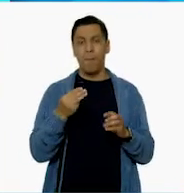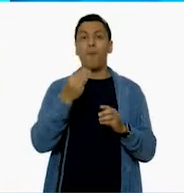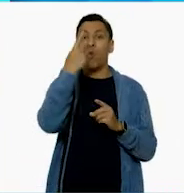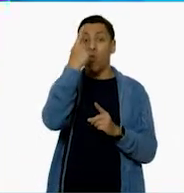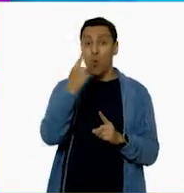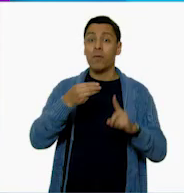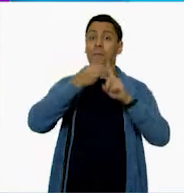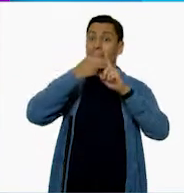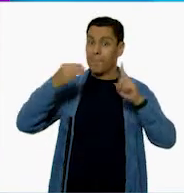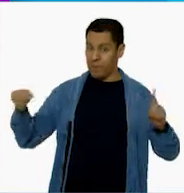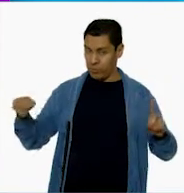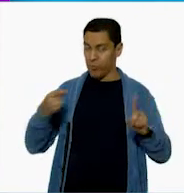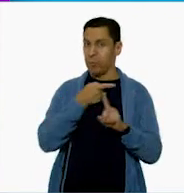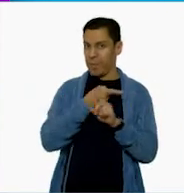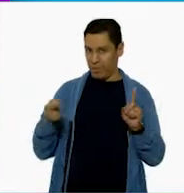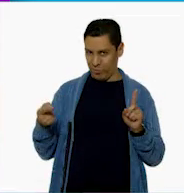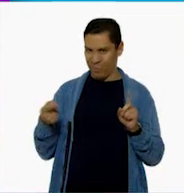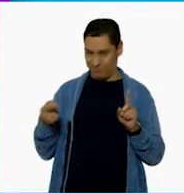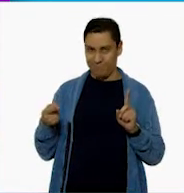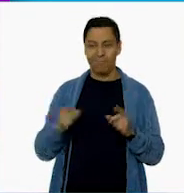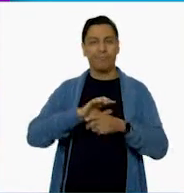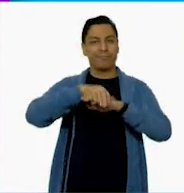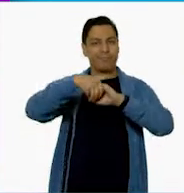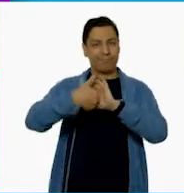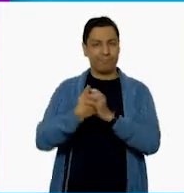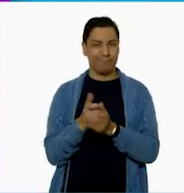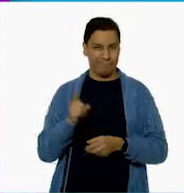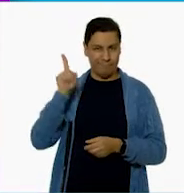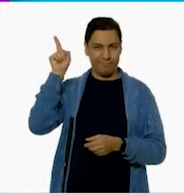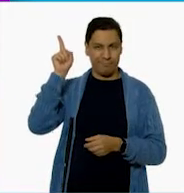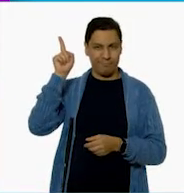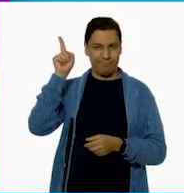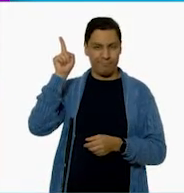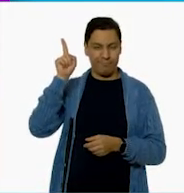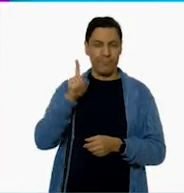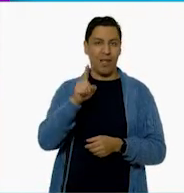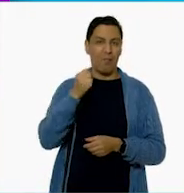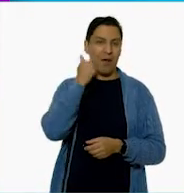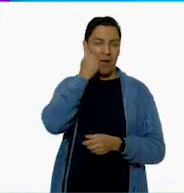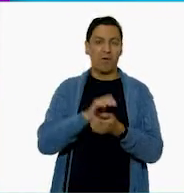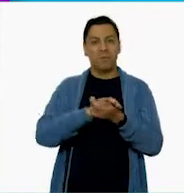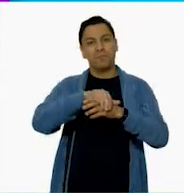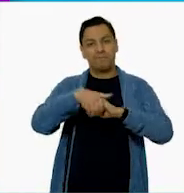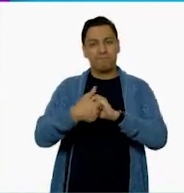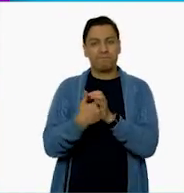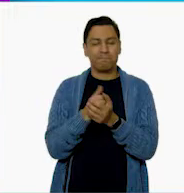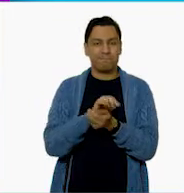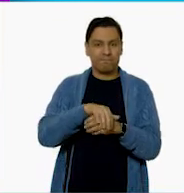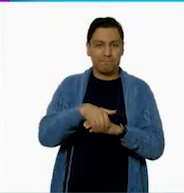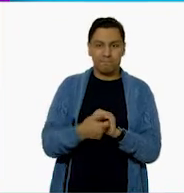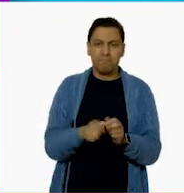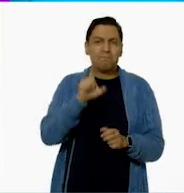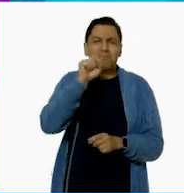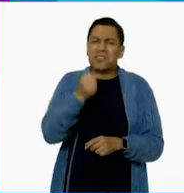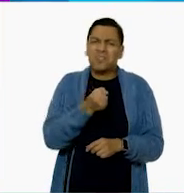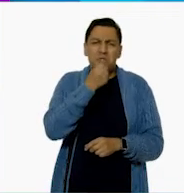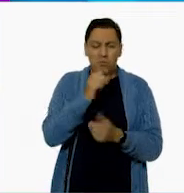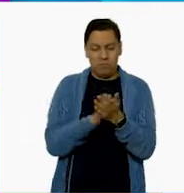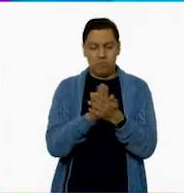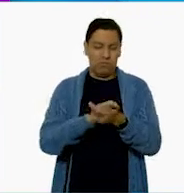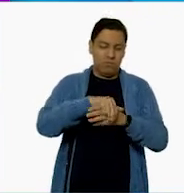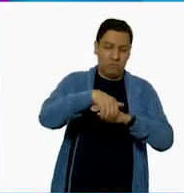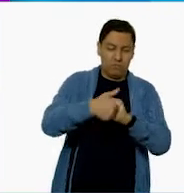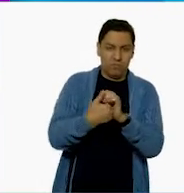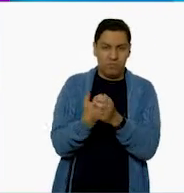y medio entre tú y los demás. Lávate las manos muy seguido con agua y jabón por lo menos durante 20 segundos o aplica